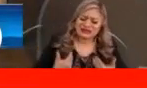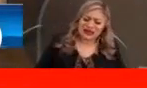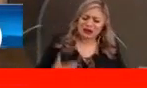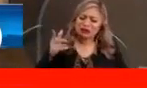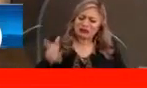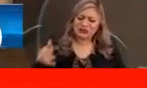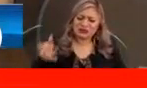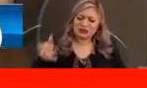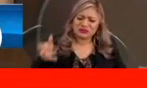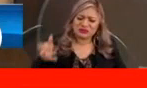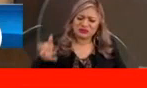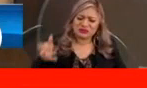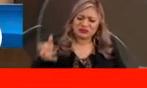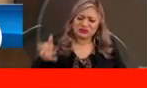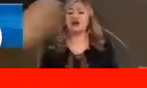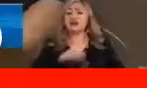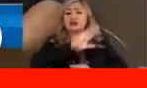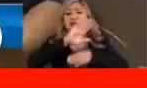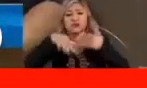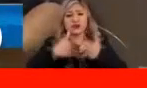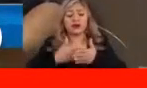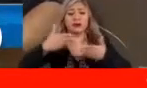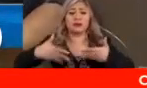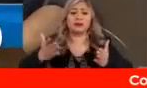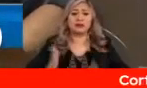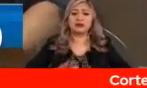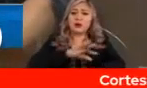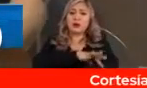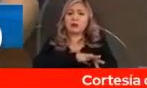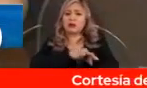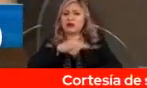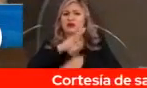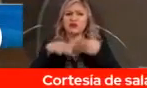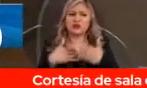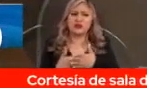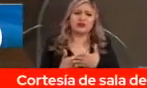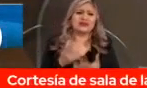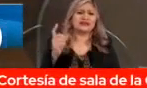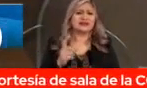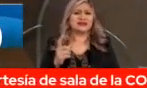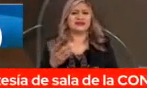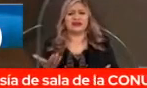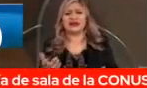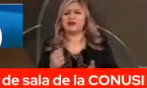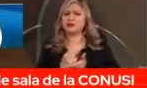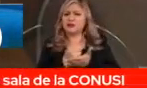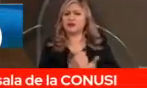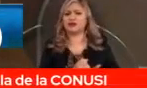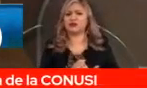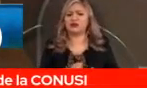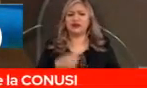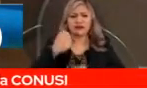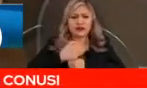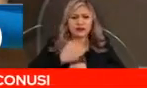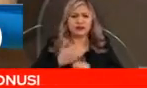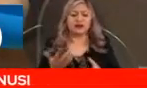cosas sencillas, básicas, que la humanidad ya entendió que eran necesarias garantizarle al pueblo. Pero parece que en Panamá eso no se